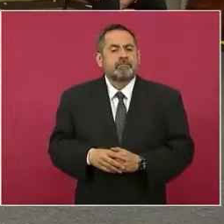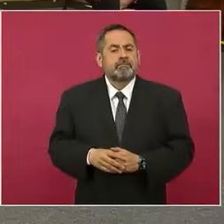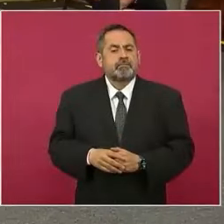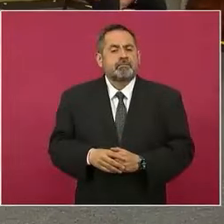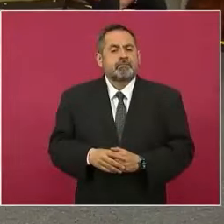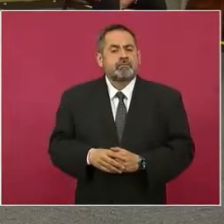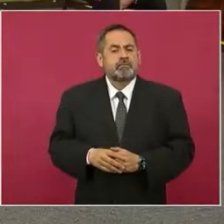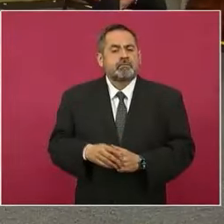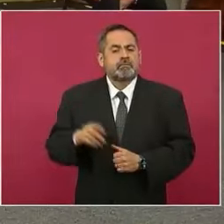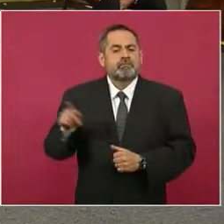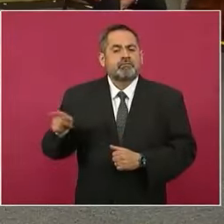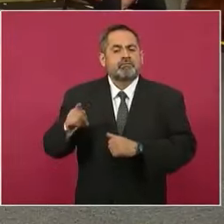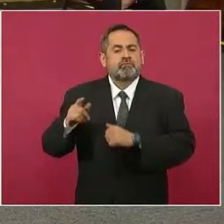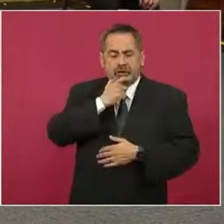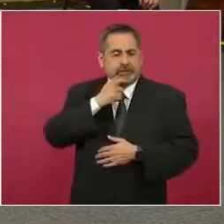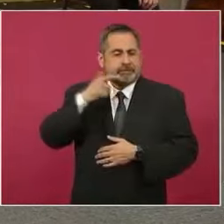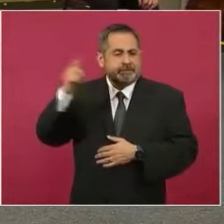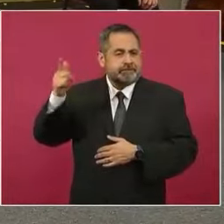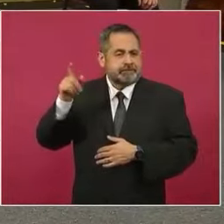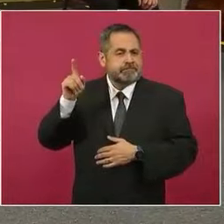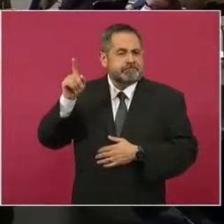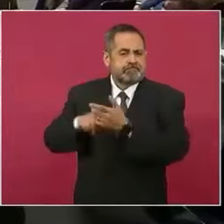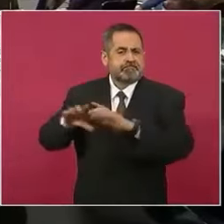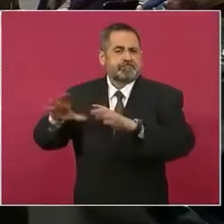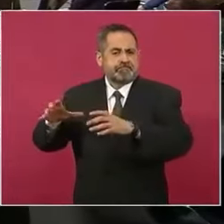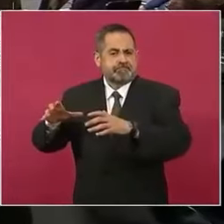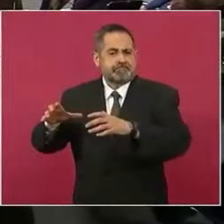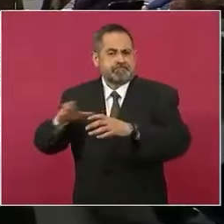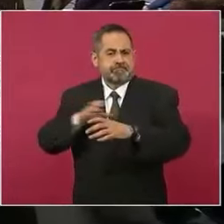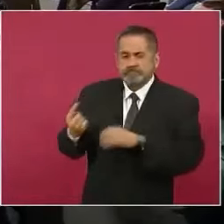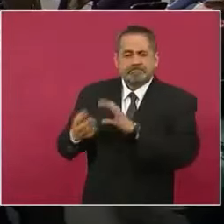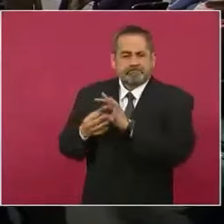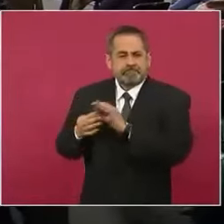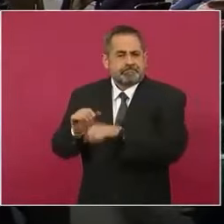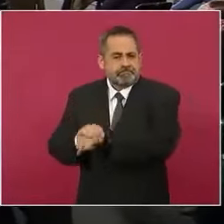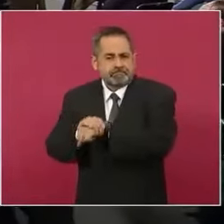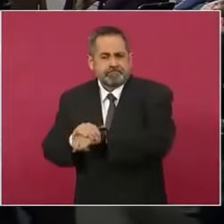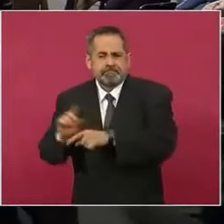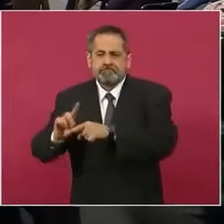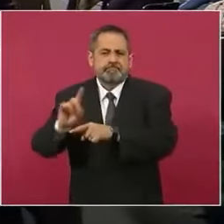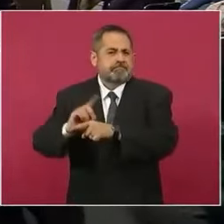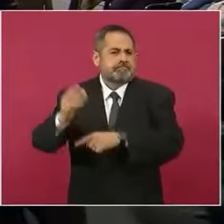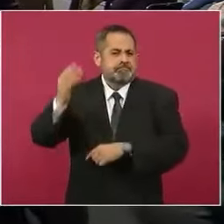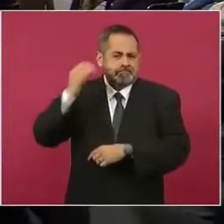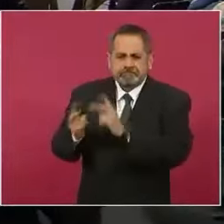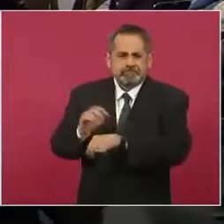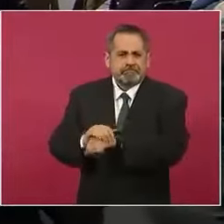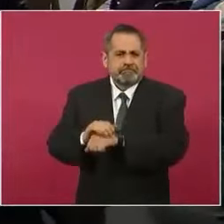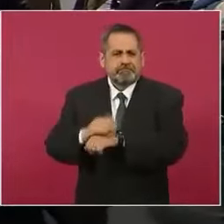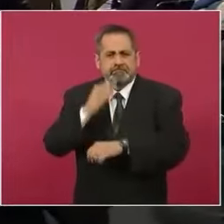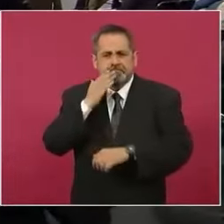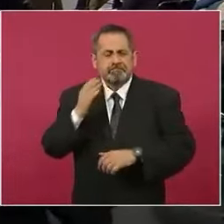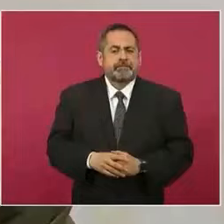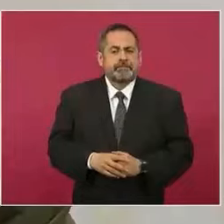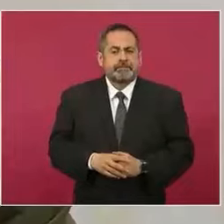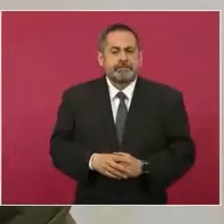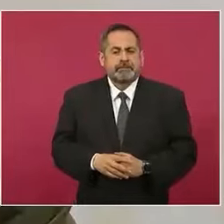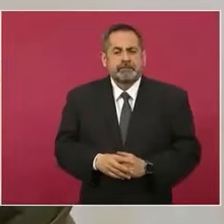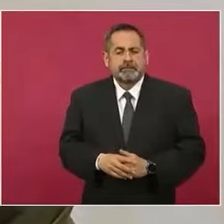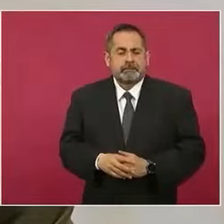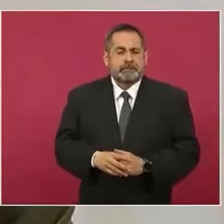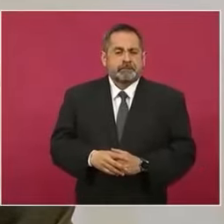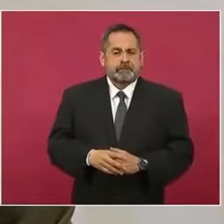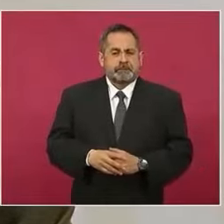es parlamentario inglés, somos amigos desde hace algún tiempo.